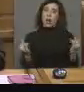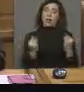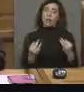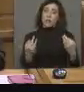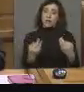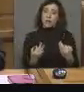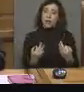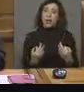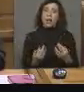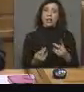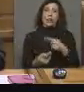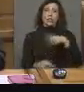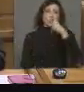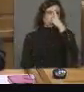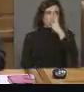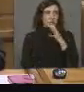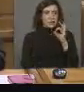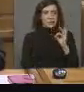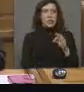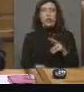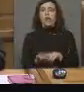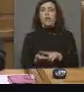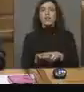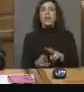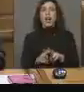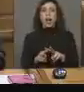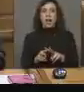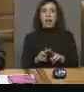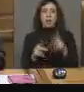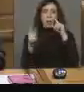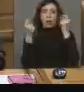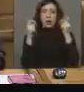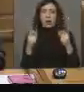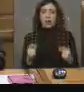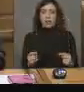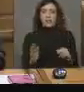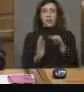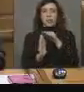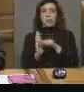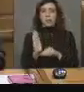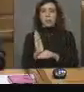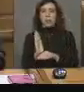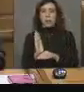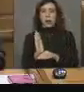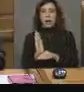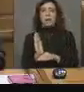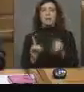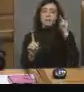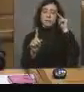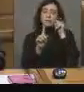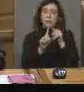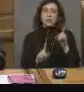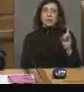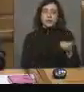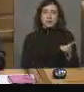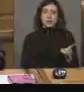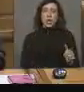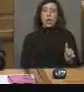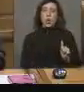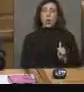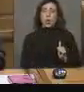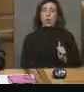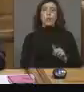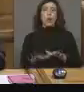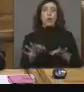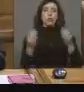adecuada es que seamos serios y realmente hagamos revisión de aquellos programas que van a ser los descapacitados y que cumplen una